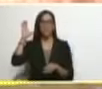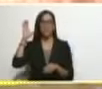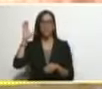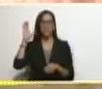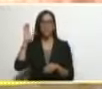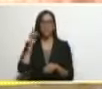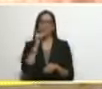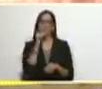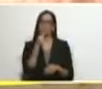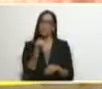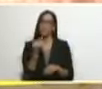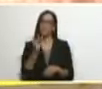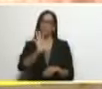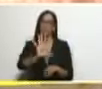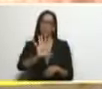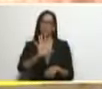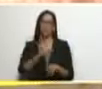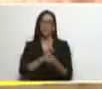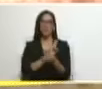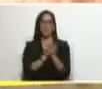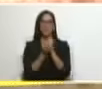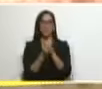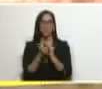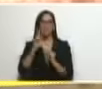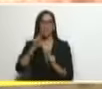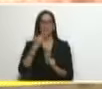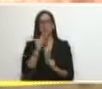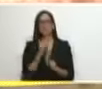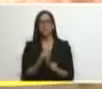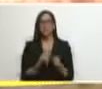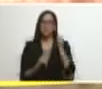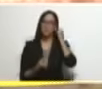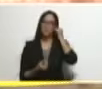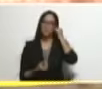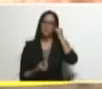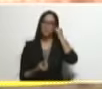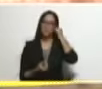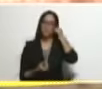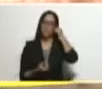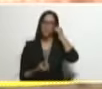la pregunta número 5 del referéndum del 3 de diciembre.